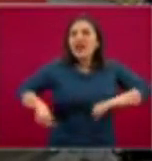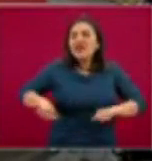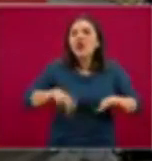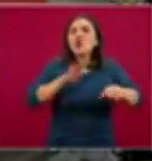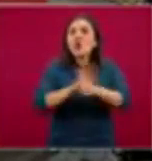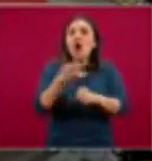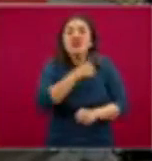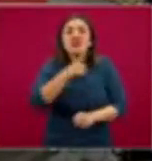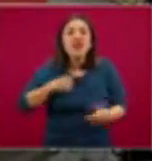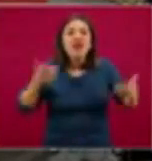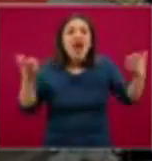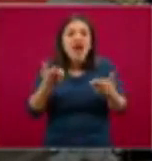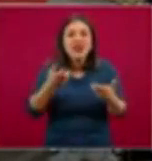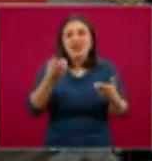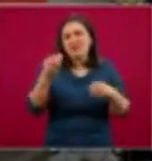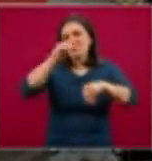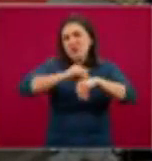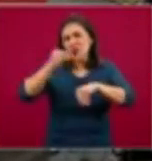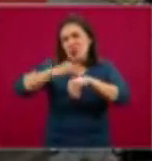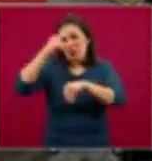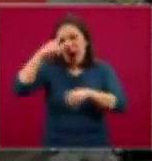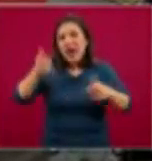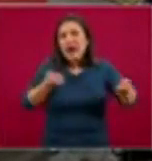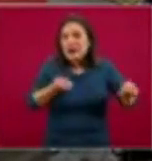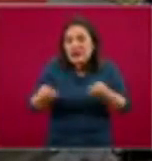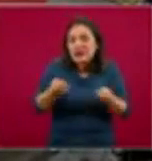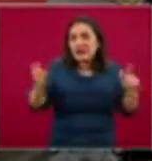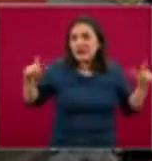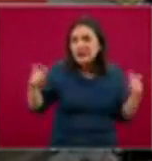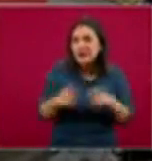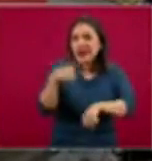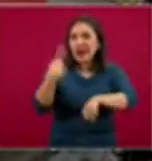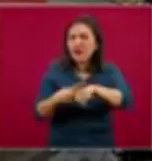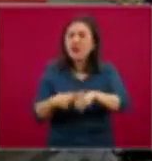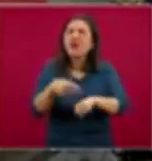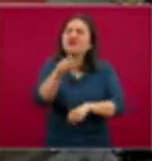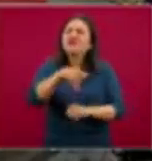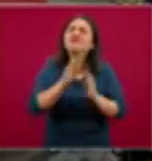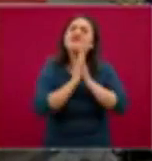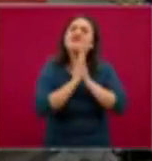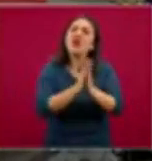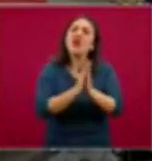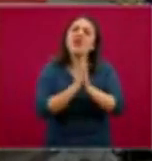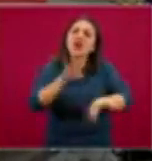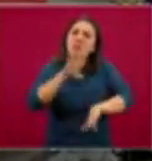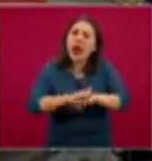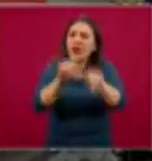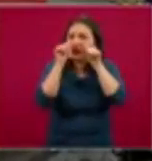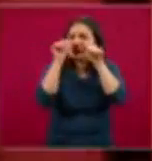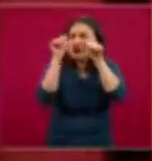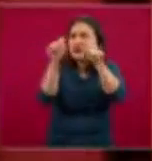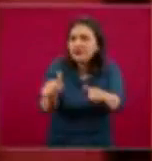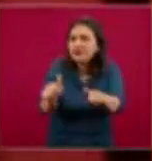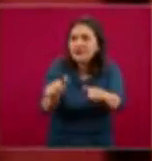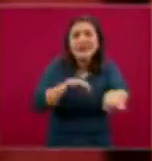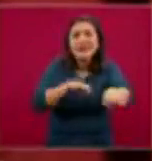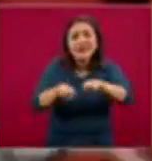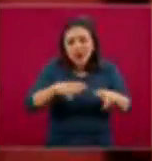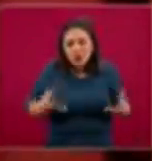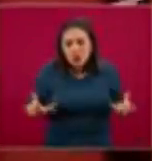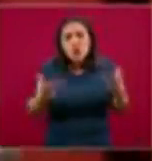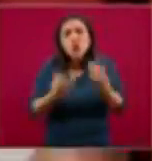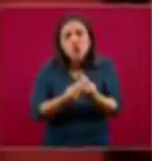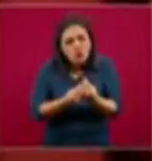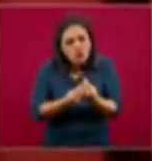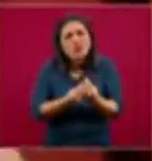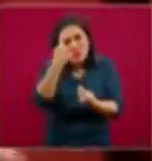que hay que realizar para mitigar la epidemia, por favor, hay que poner atención y trabajar en conjunto